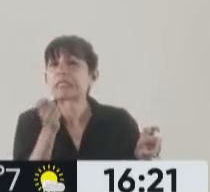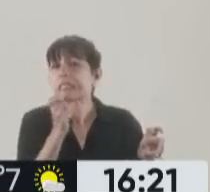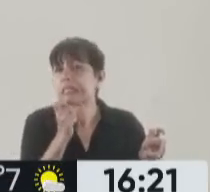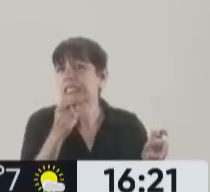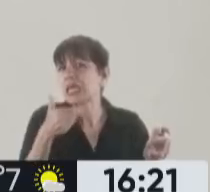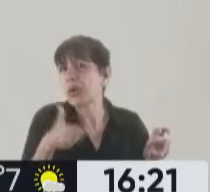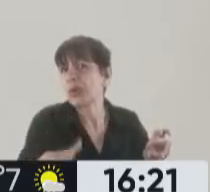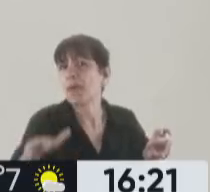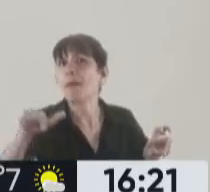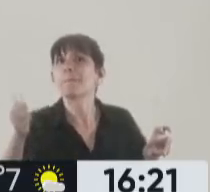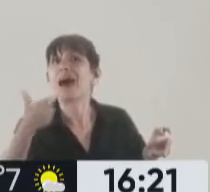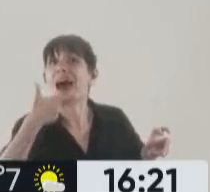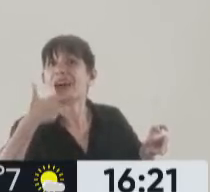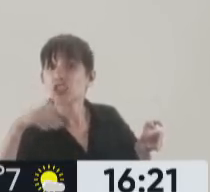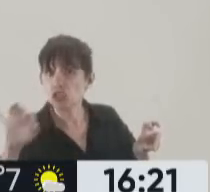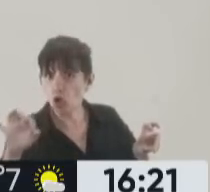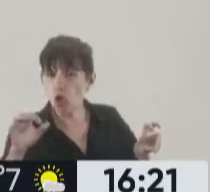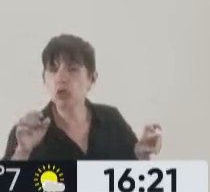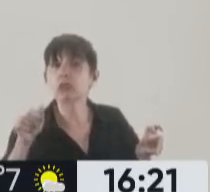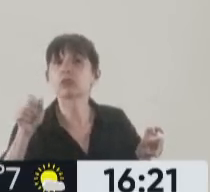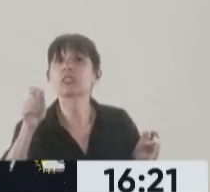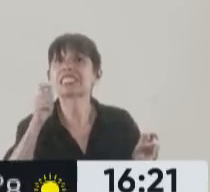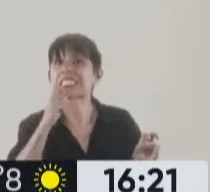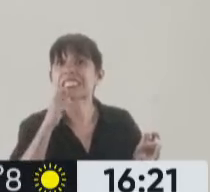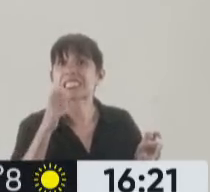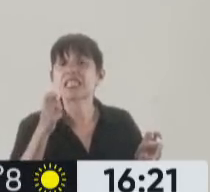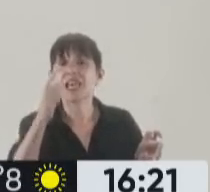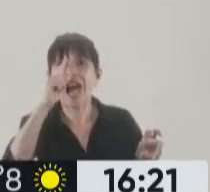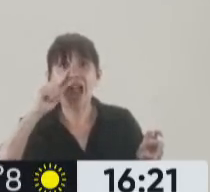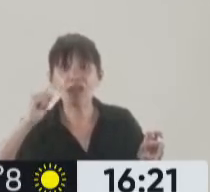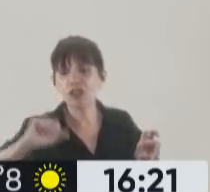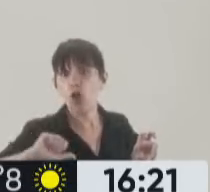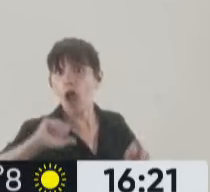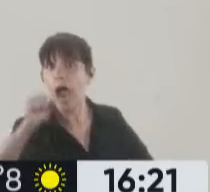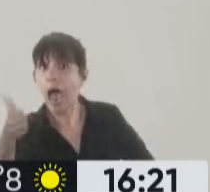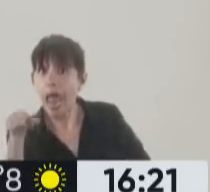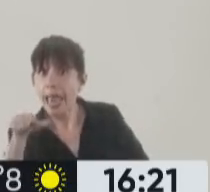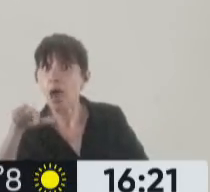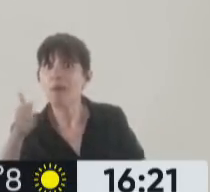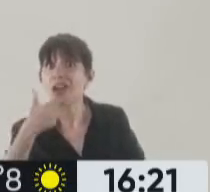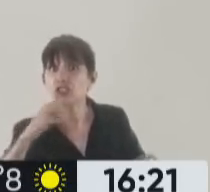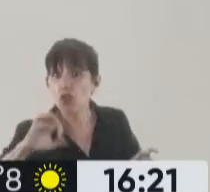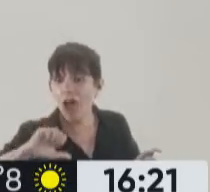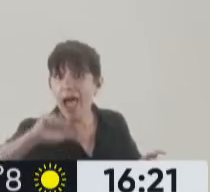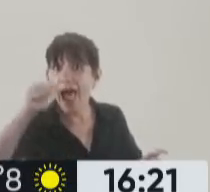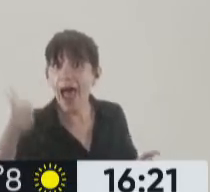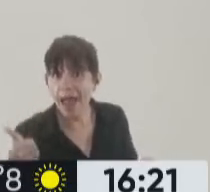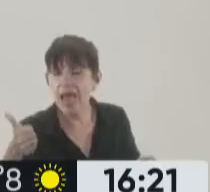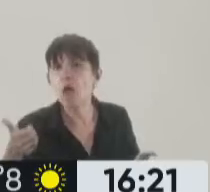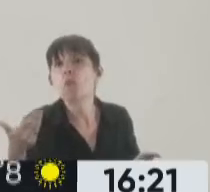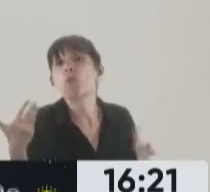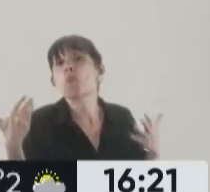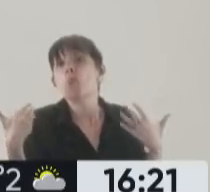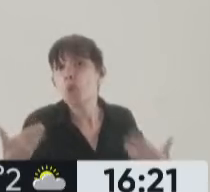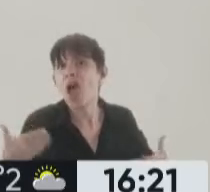elección primaria, PASO, y si él ganara esas PASO, se daría la posibilidad de